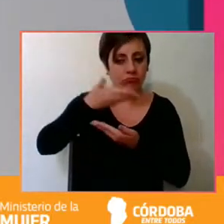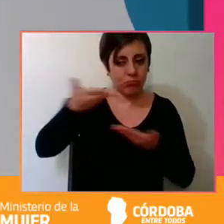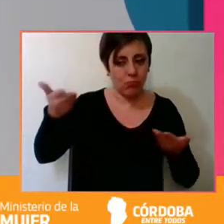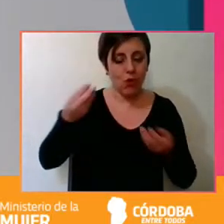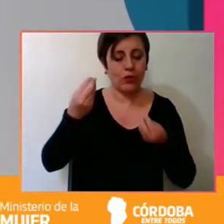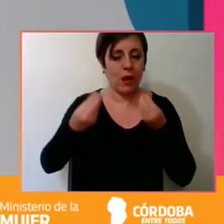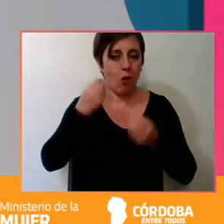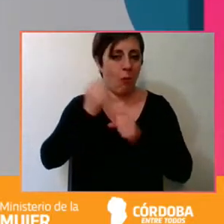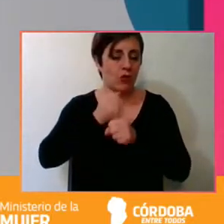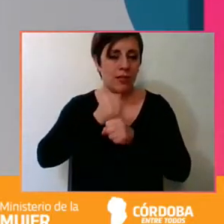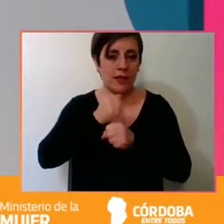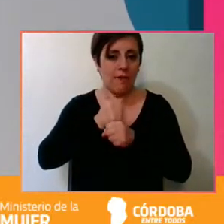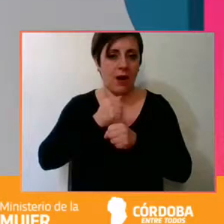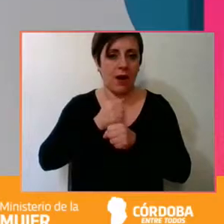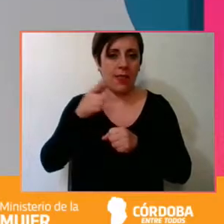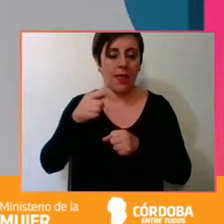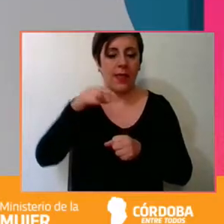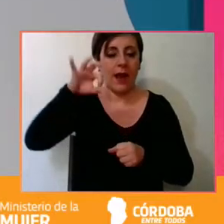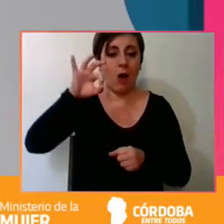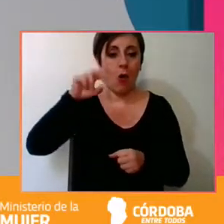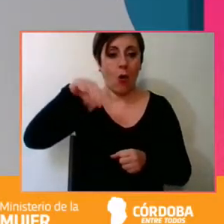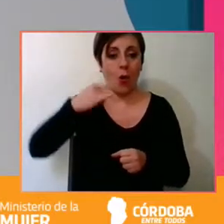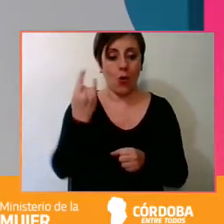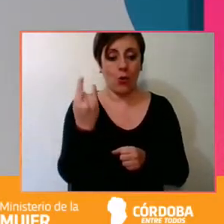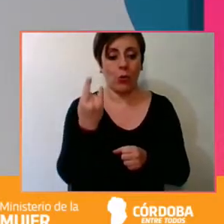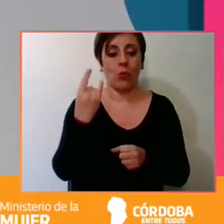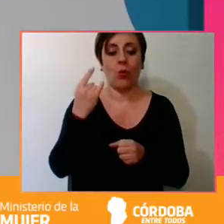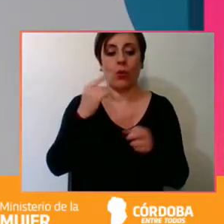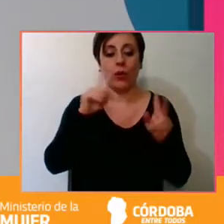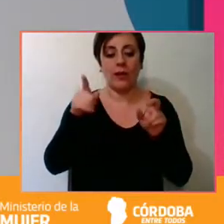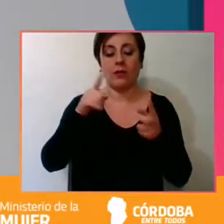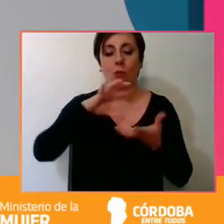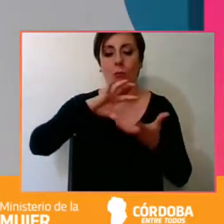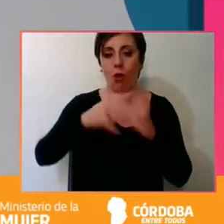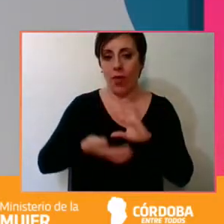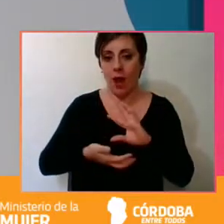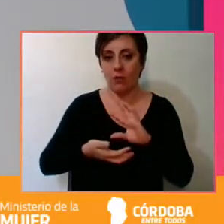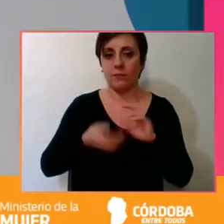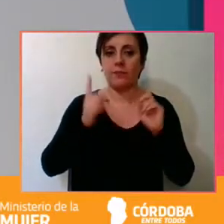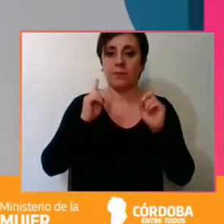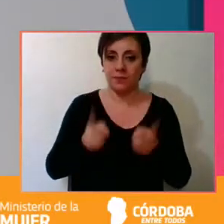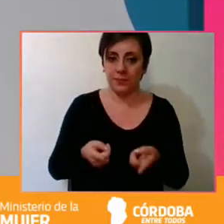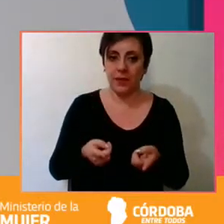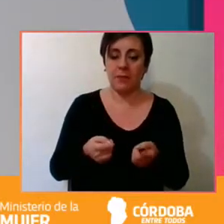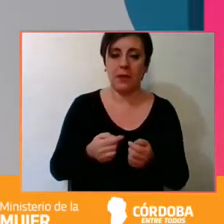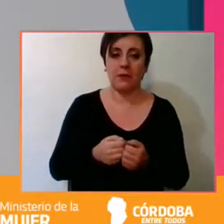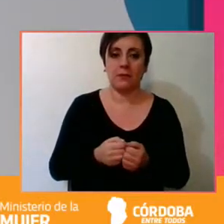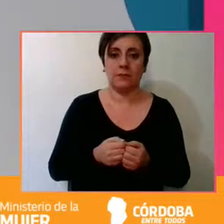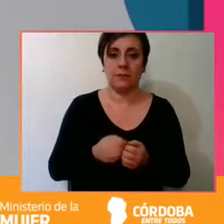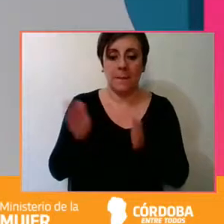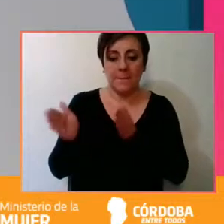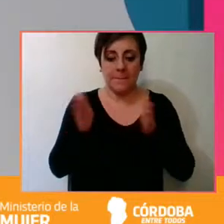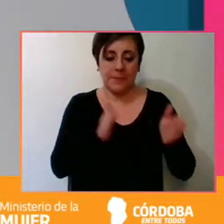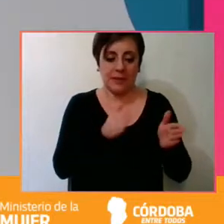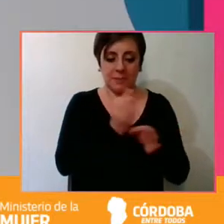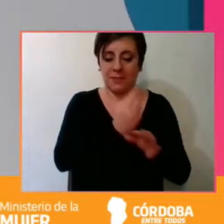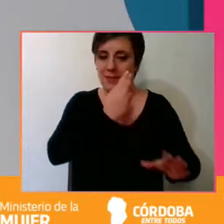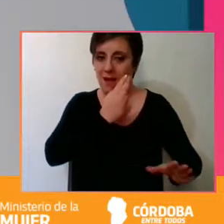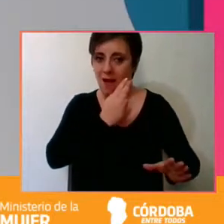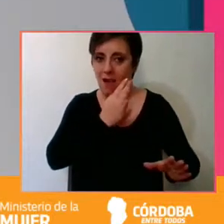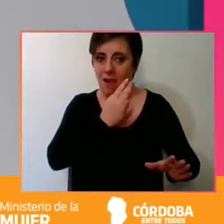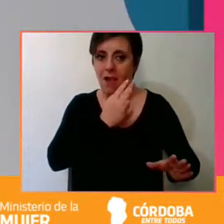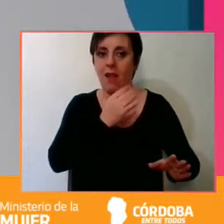trabaja desde Naciones Unidas con estos modelos. Pero también vamos a tener una parte que es muy especial, que van